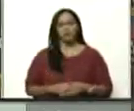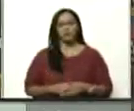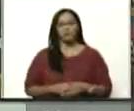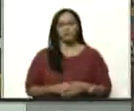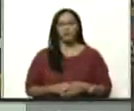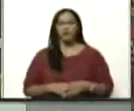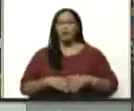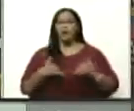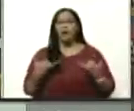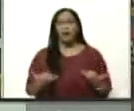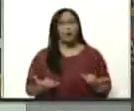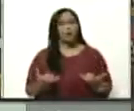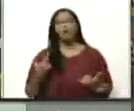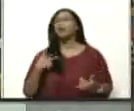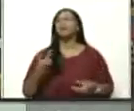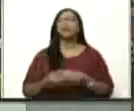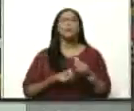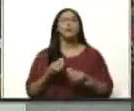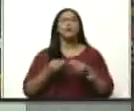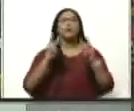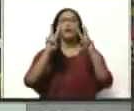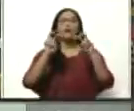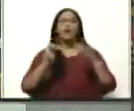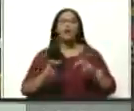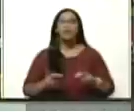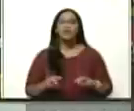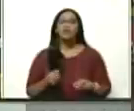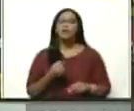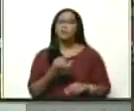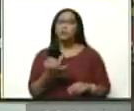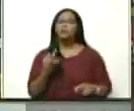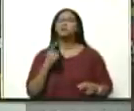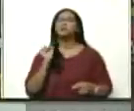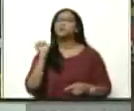Ahora, ¿qué tenemos que revisar una cantidad de cosas? Claro que sí.